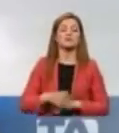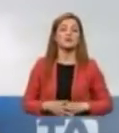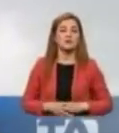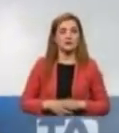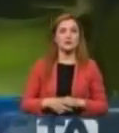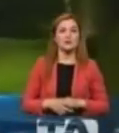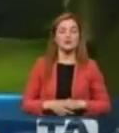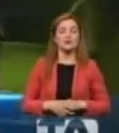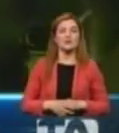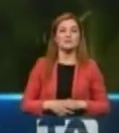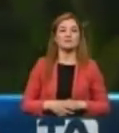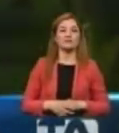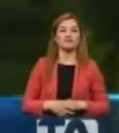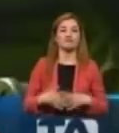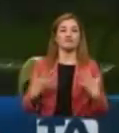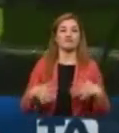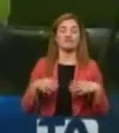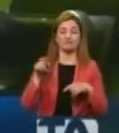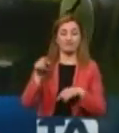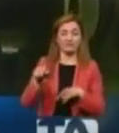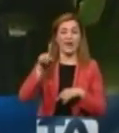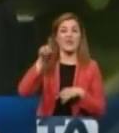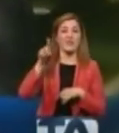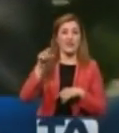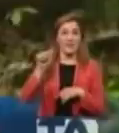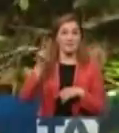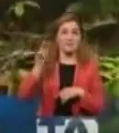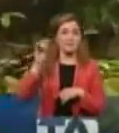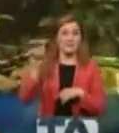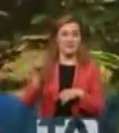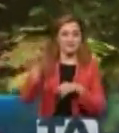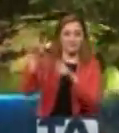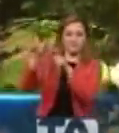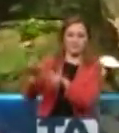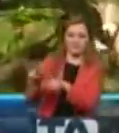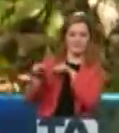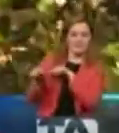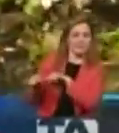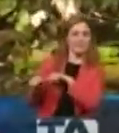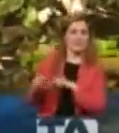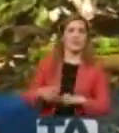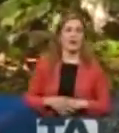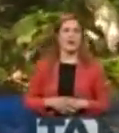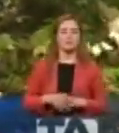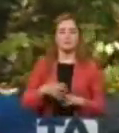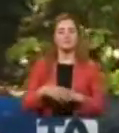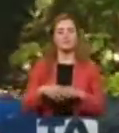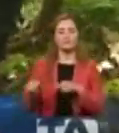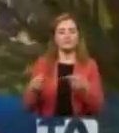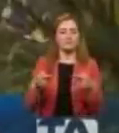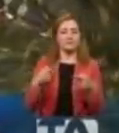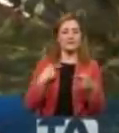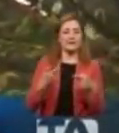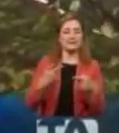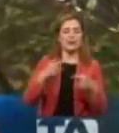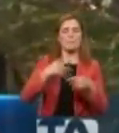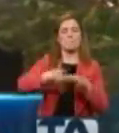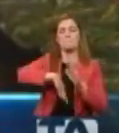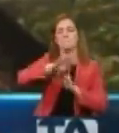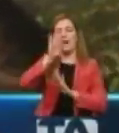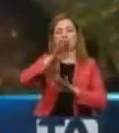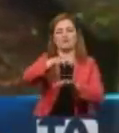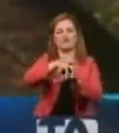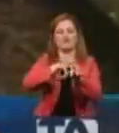Uno de los jefes de las disidencias rebeldes de las FARC, en la frontera de Colombia con Ecuador, donde se concentra gran cantidad